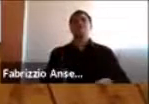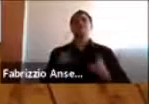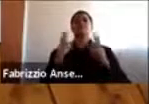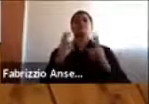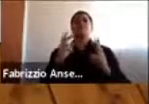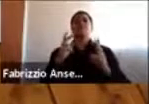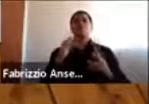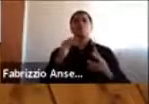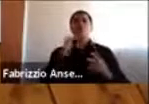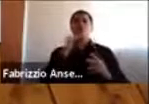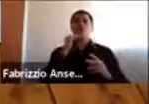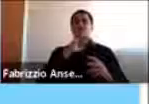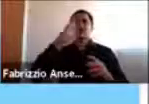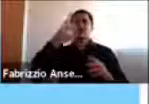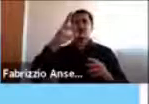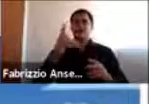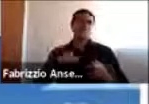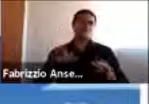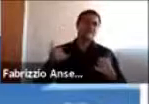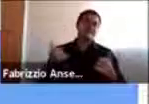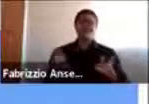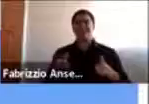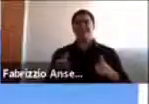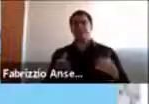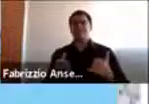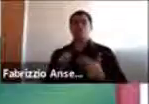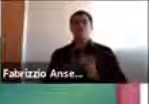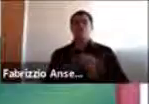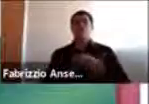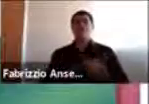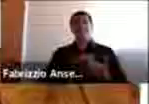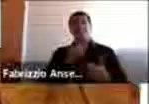que son para modificar las características del personaje